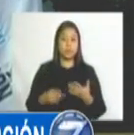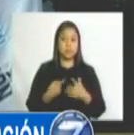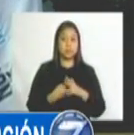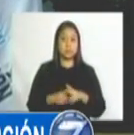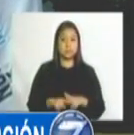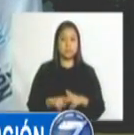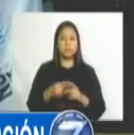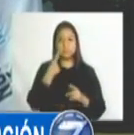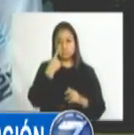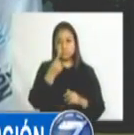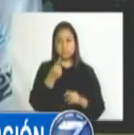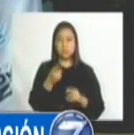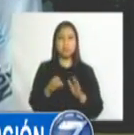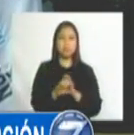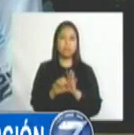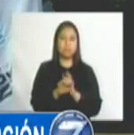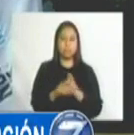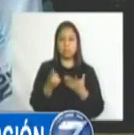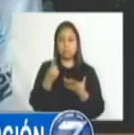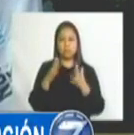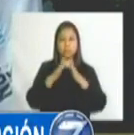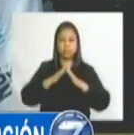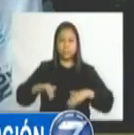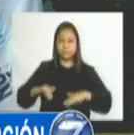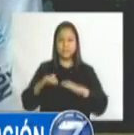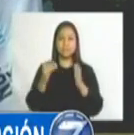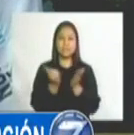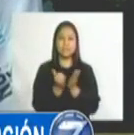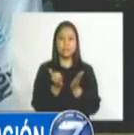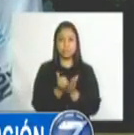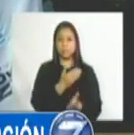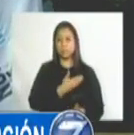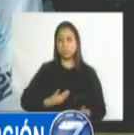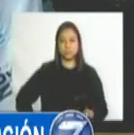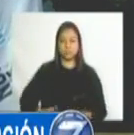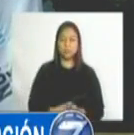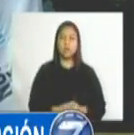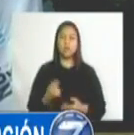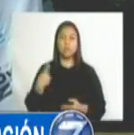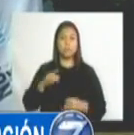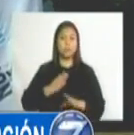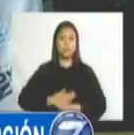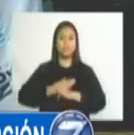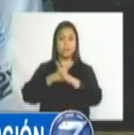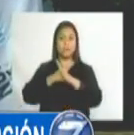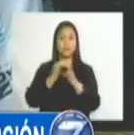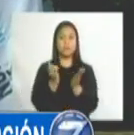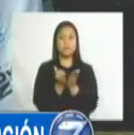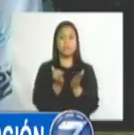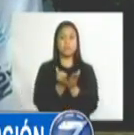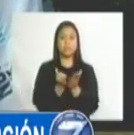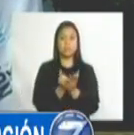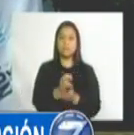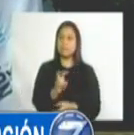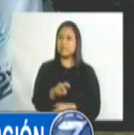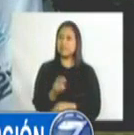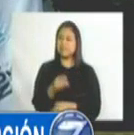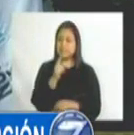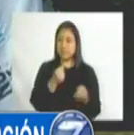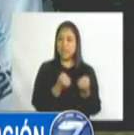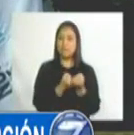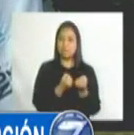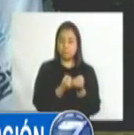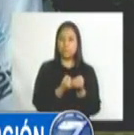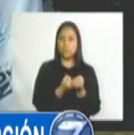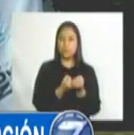el socavamiento de las instituciones del Estado. Para proteger las instituciones se necesita el apoyo